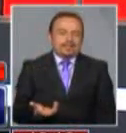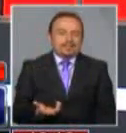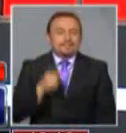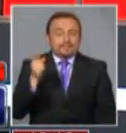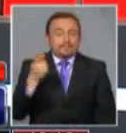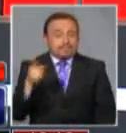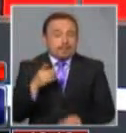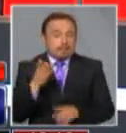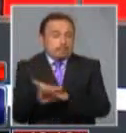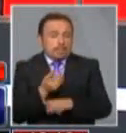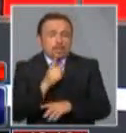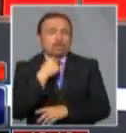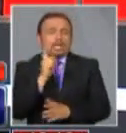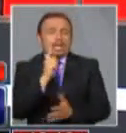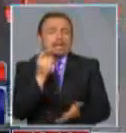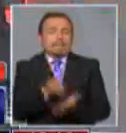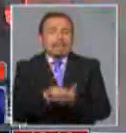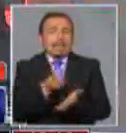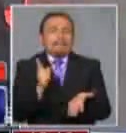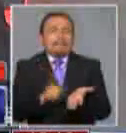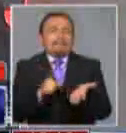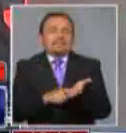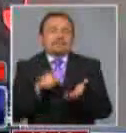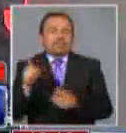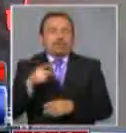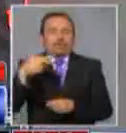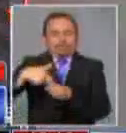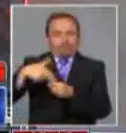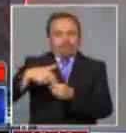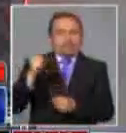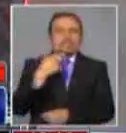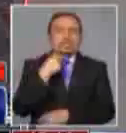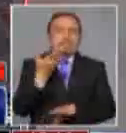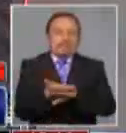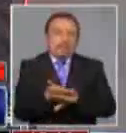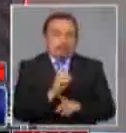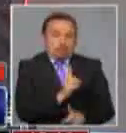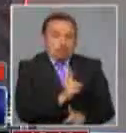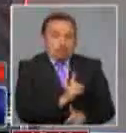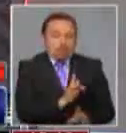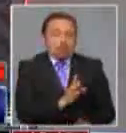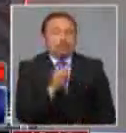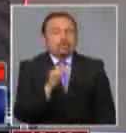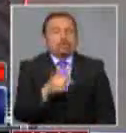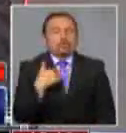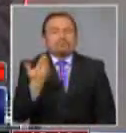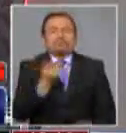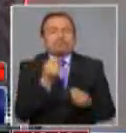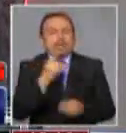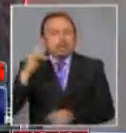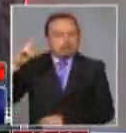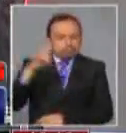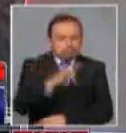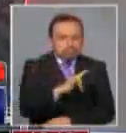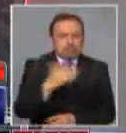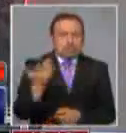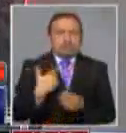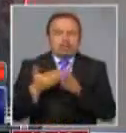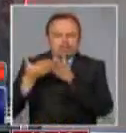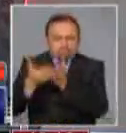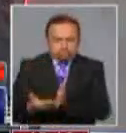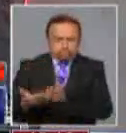ustedes están pidiendo es no pagar el impuesto específico los combusti no lo que nosotros estamos pidiendo es que por qué el transporte aéreo el transporte